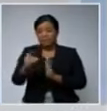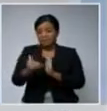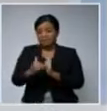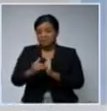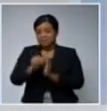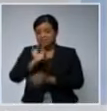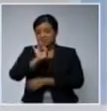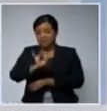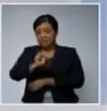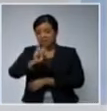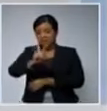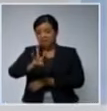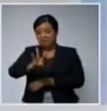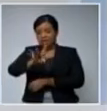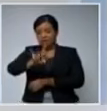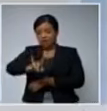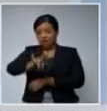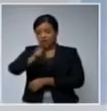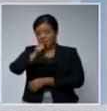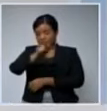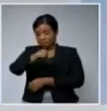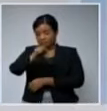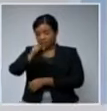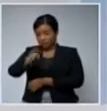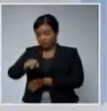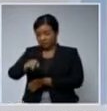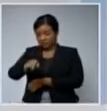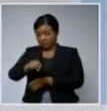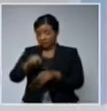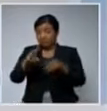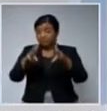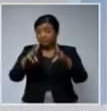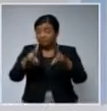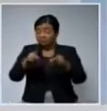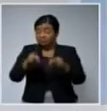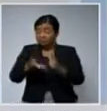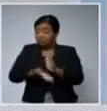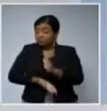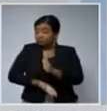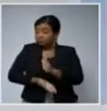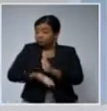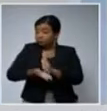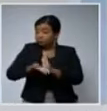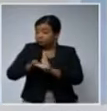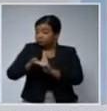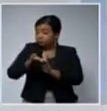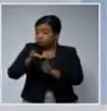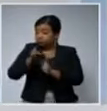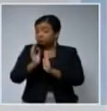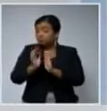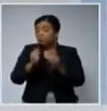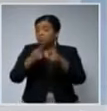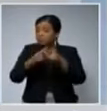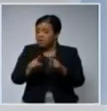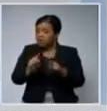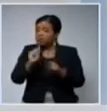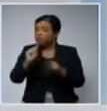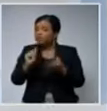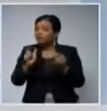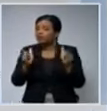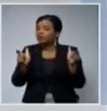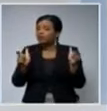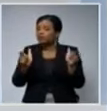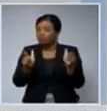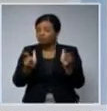3.739 personas. Cifra muy elevada, pero indiscutiblemente inferior en relación